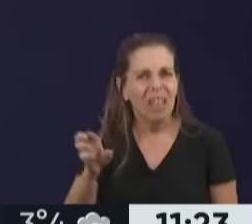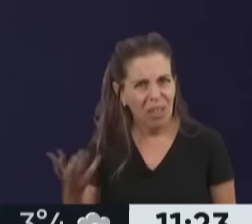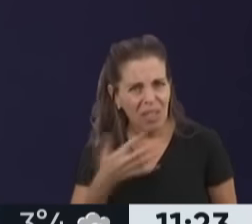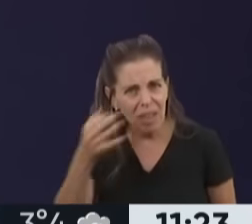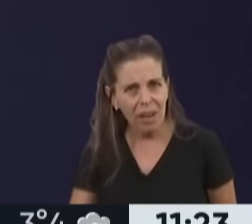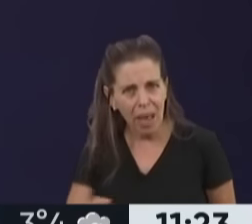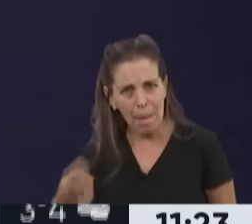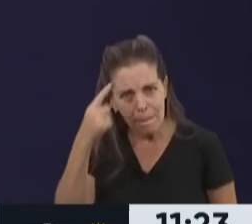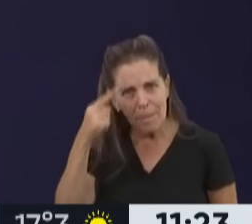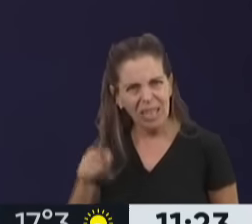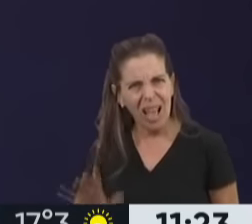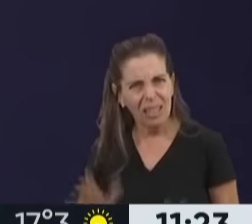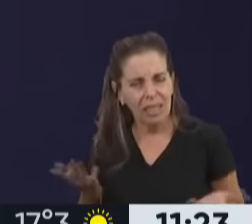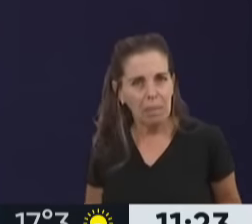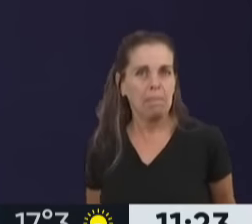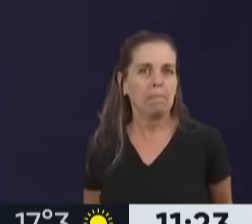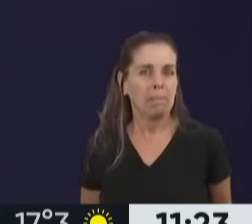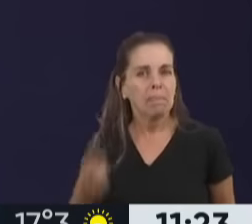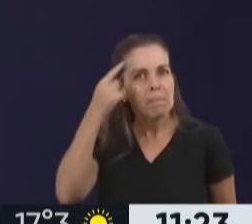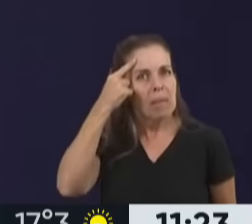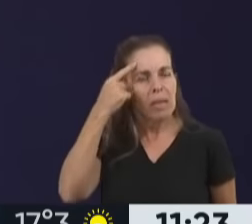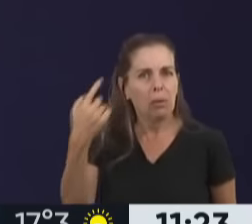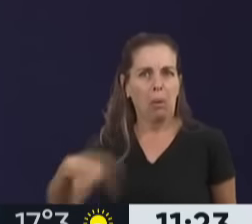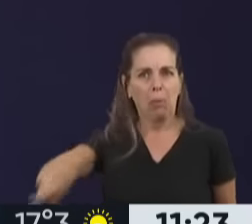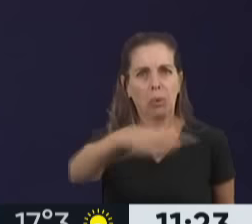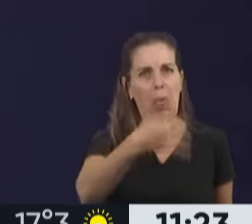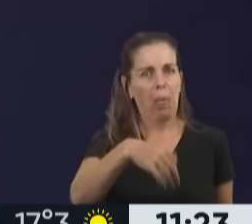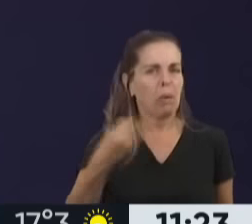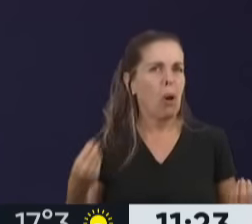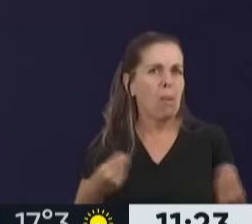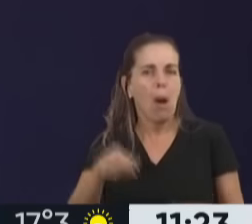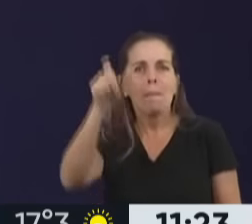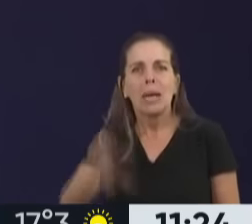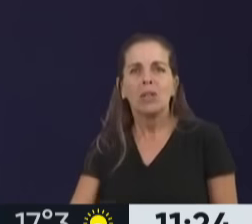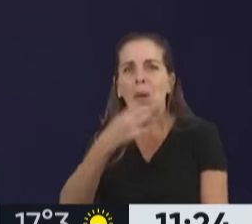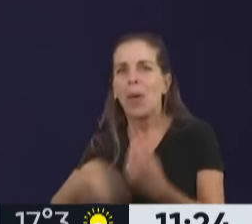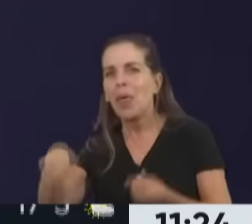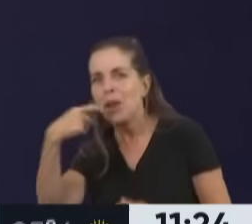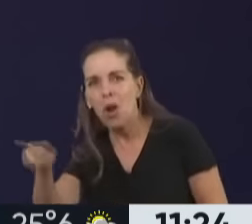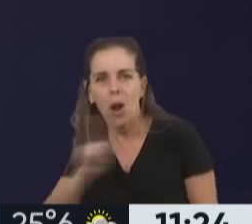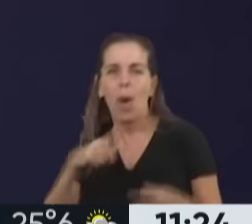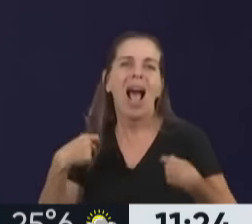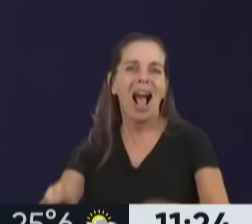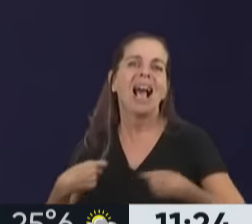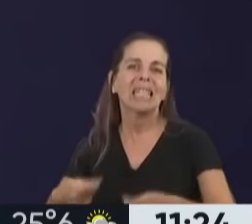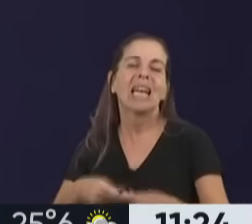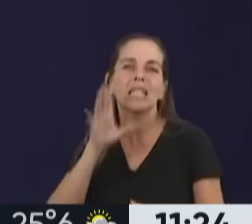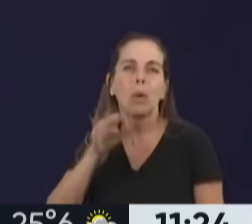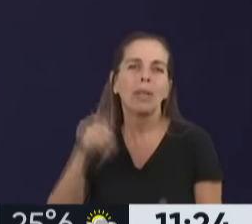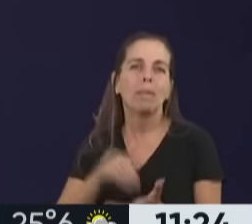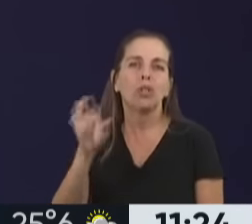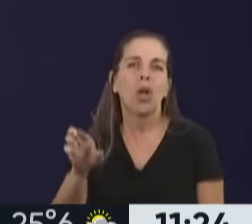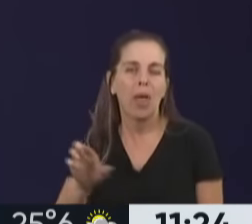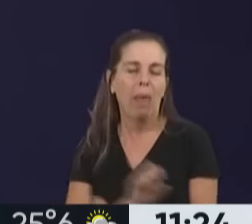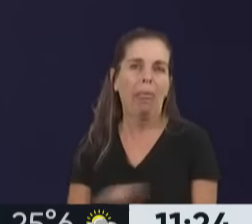dólares están yo creo que deben estar un poco más evolucionados no que salir gastarse 50 millones de dólares de un día para el otro es una